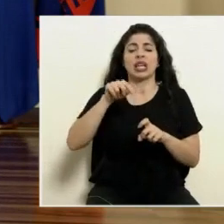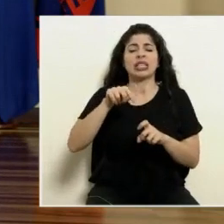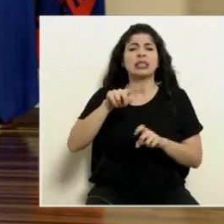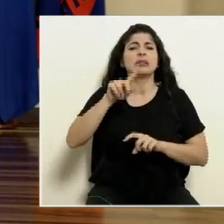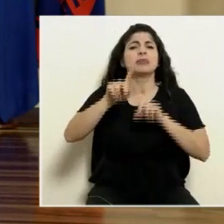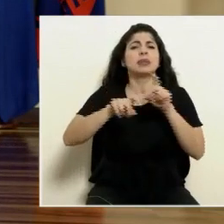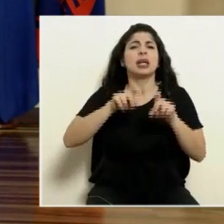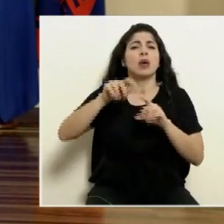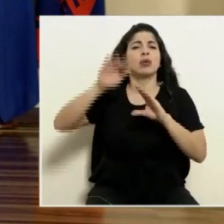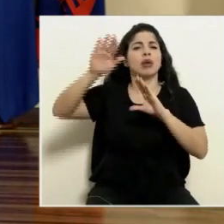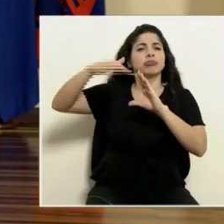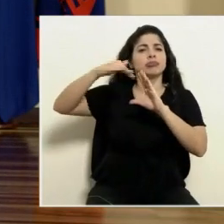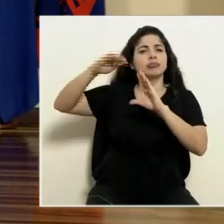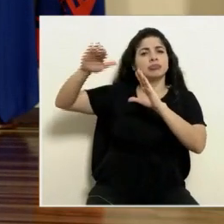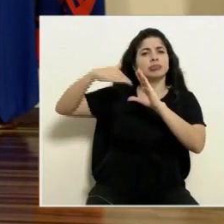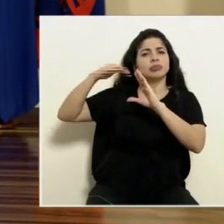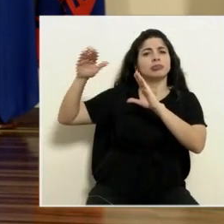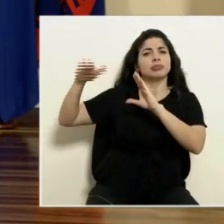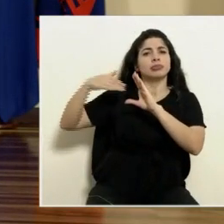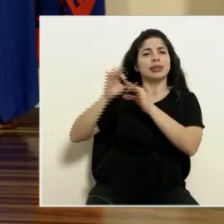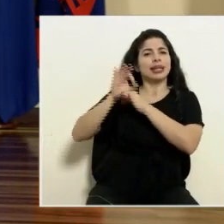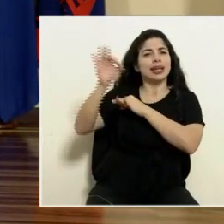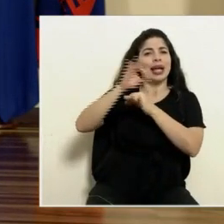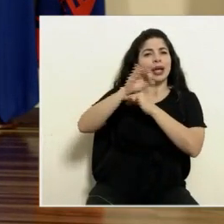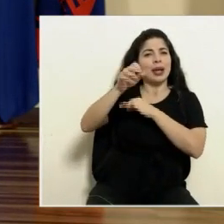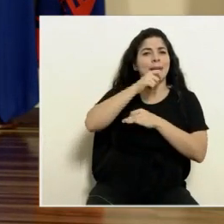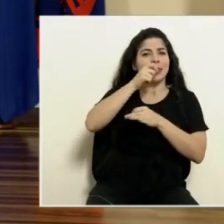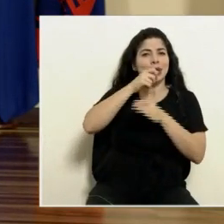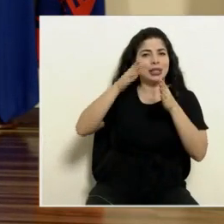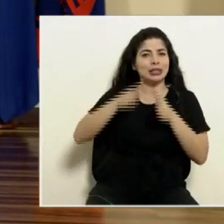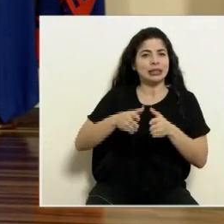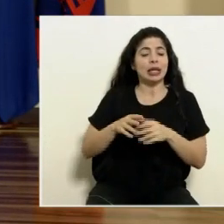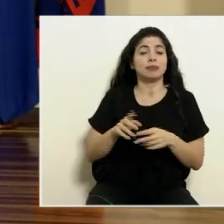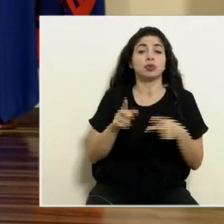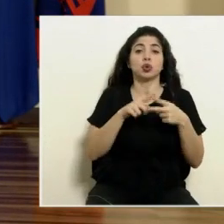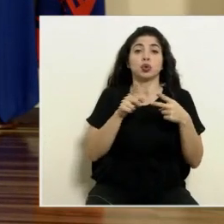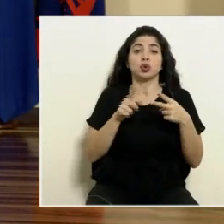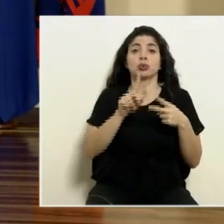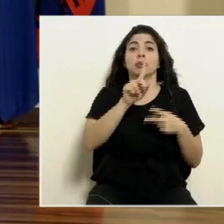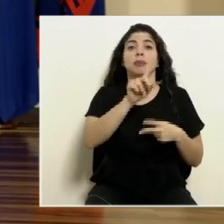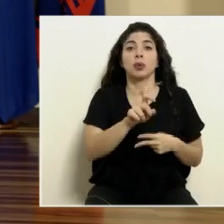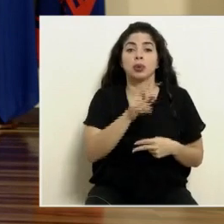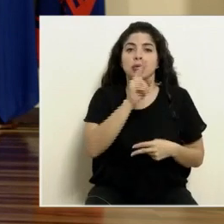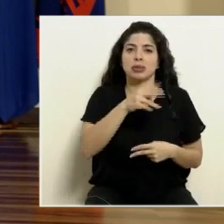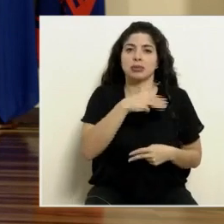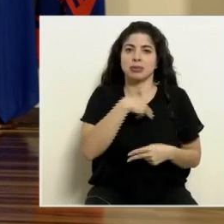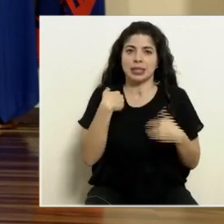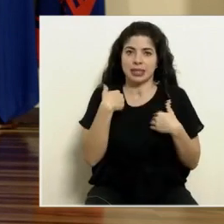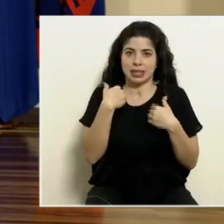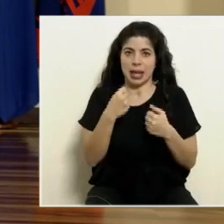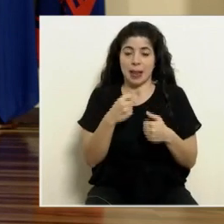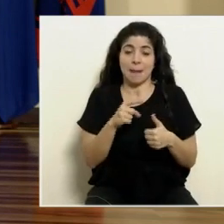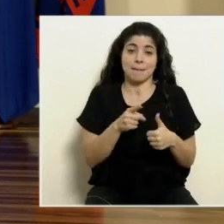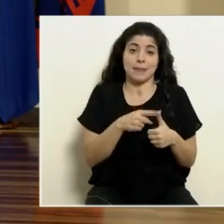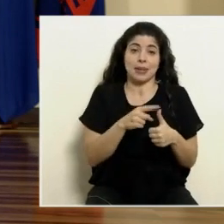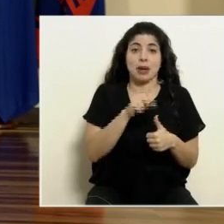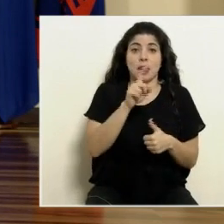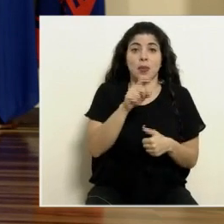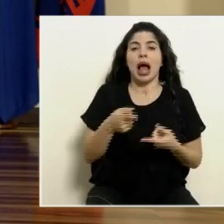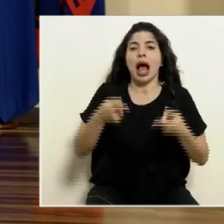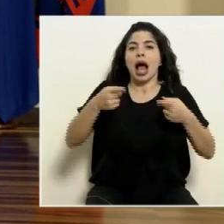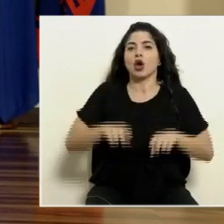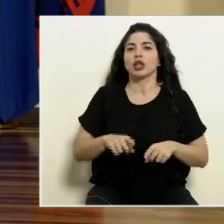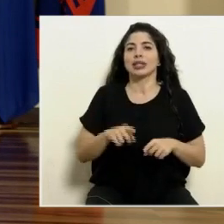nos envían los colegas de los medios regionales. Las 2 consultas son para el ministro de Salud. La primera la realiza